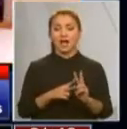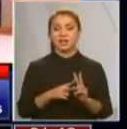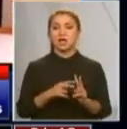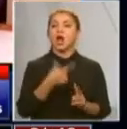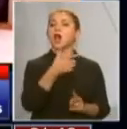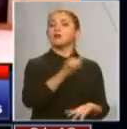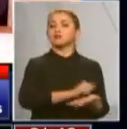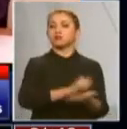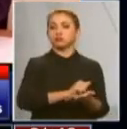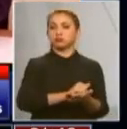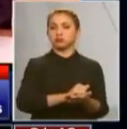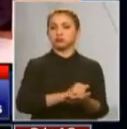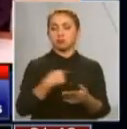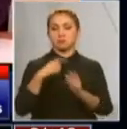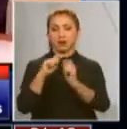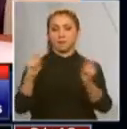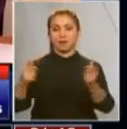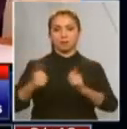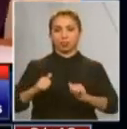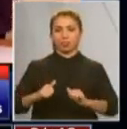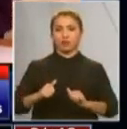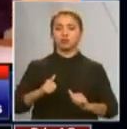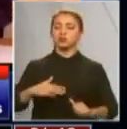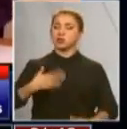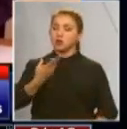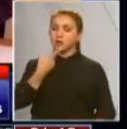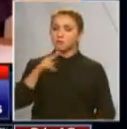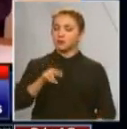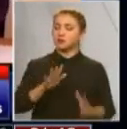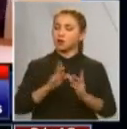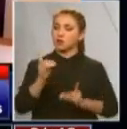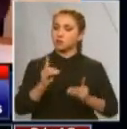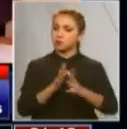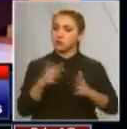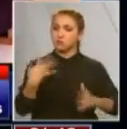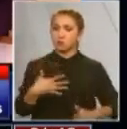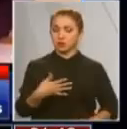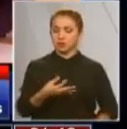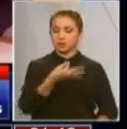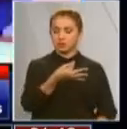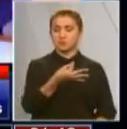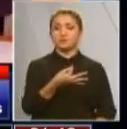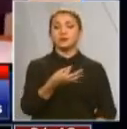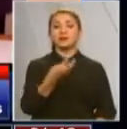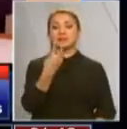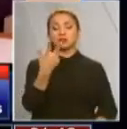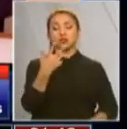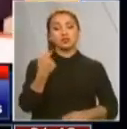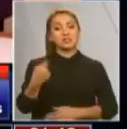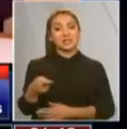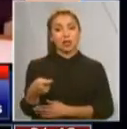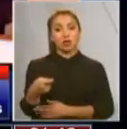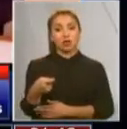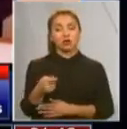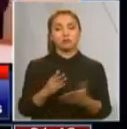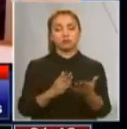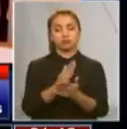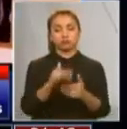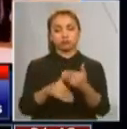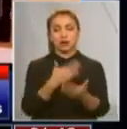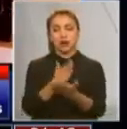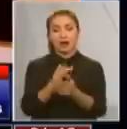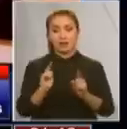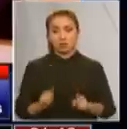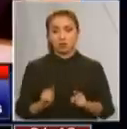para poder judicializar mi campaña. Mire, yo quiero repetir algo que es muy importante, Daniel. De los 38 senadores en ejercicio al día de